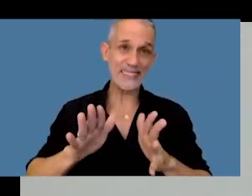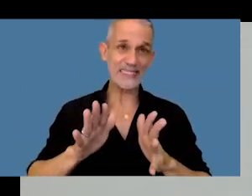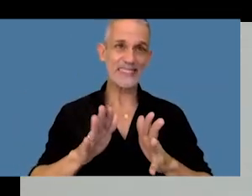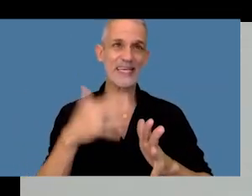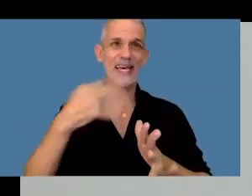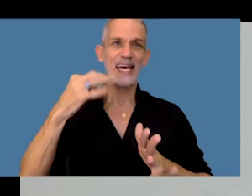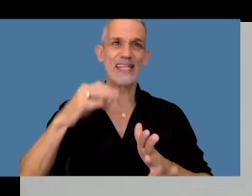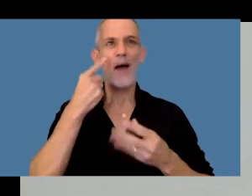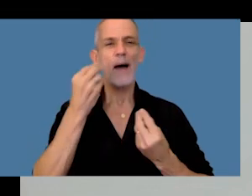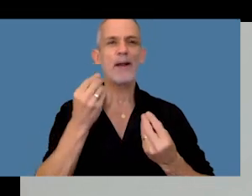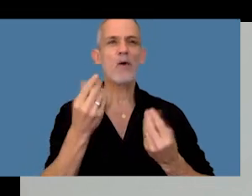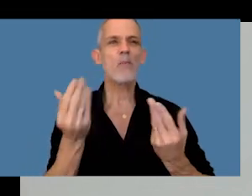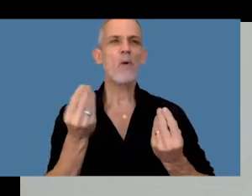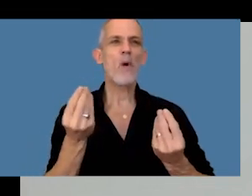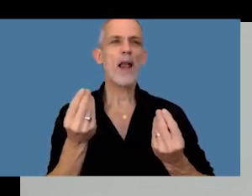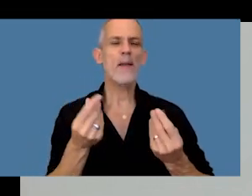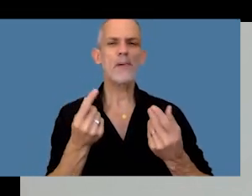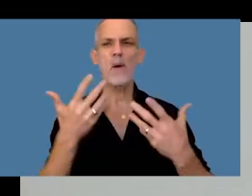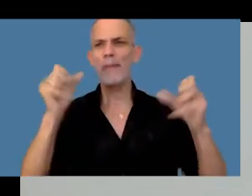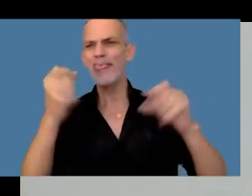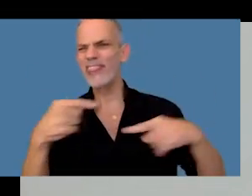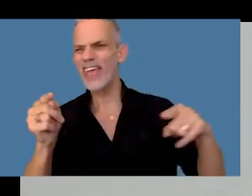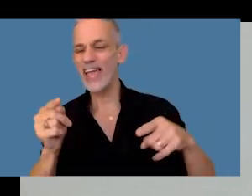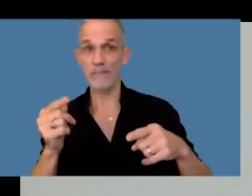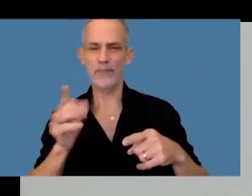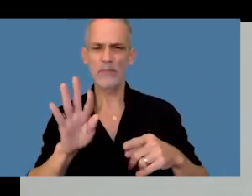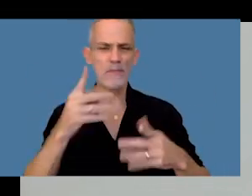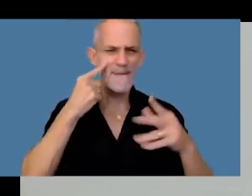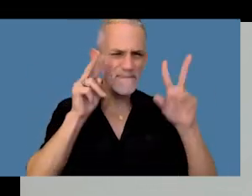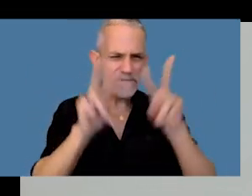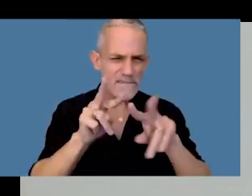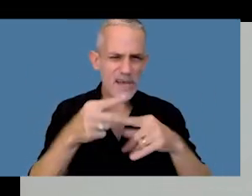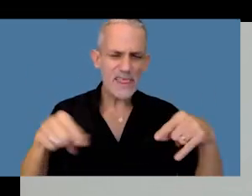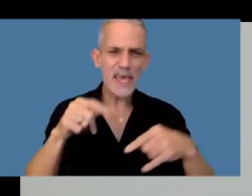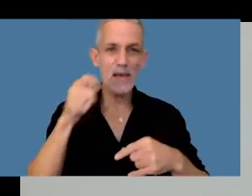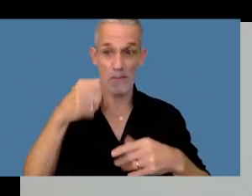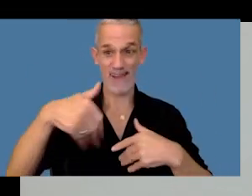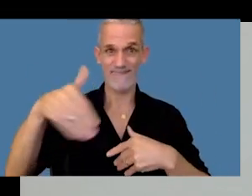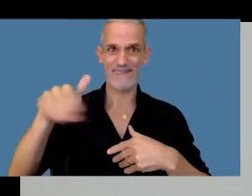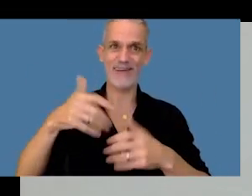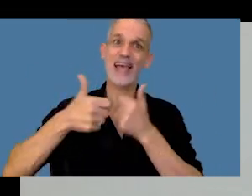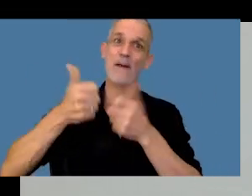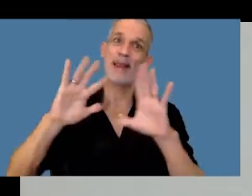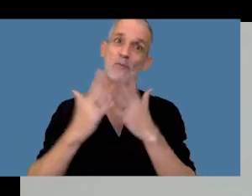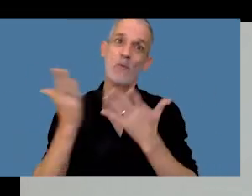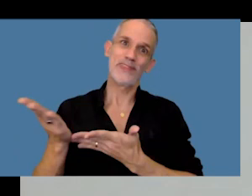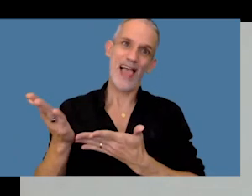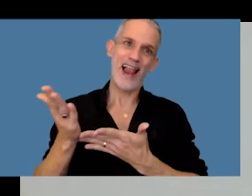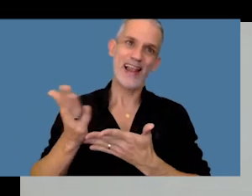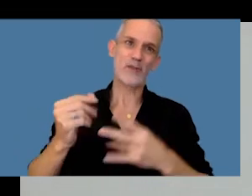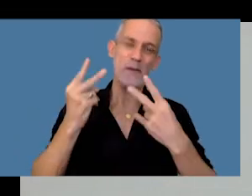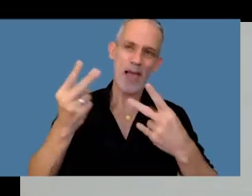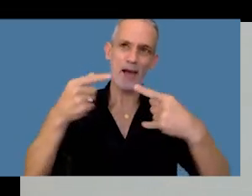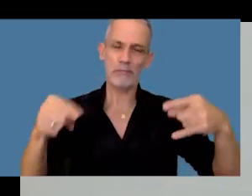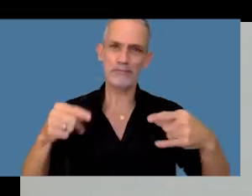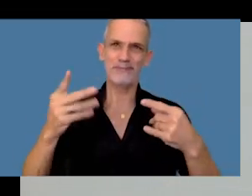ver exactamente qué es lo que detecta. Por supuesto la lupa está puesta ahora que estamos a pocos días de un mundial, ¿no? Va a estar la lupa